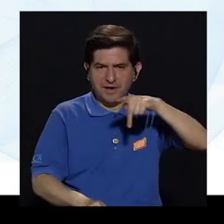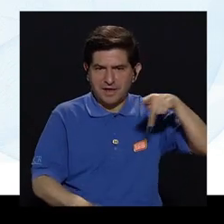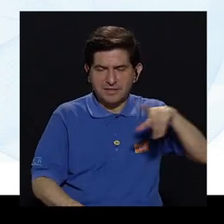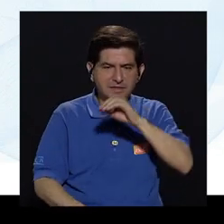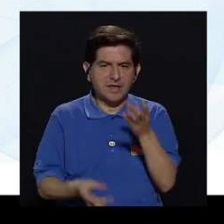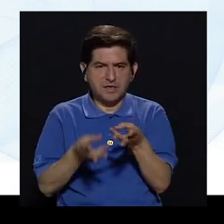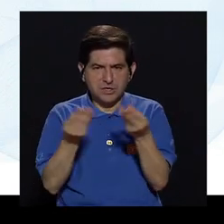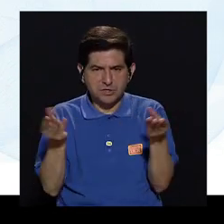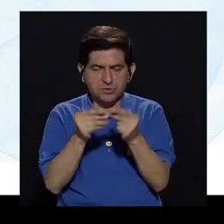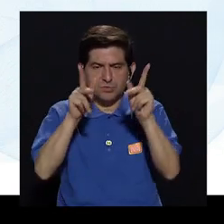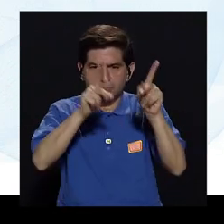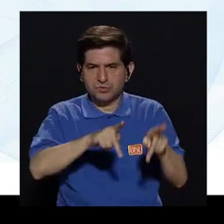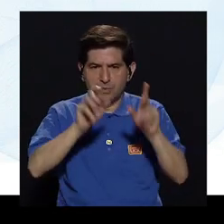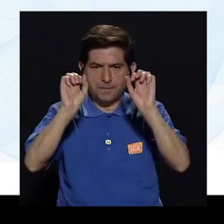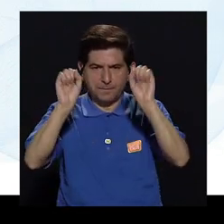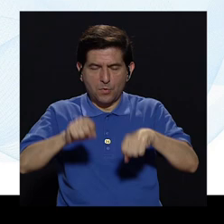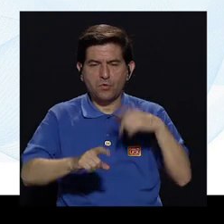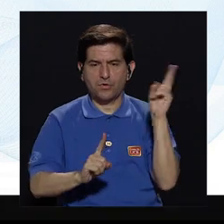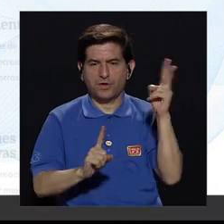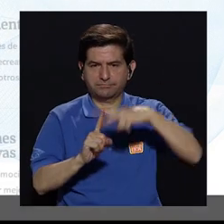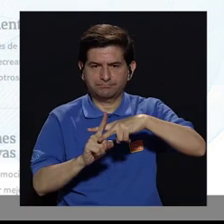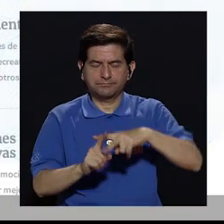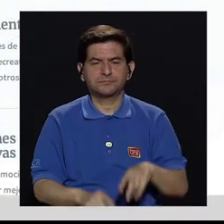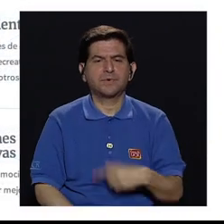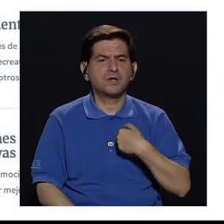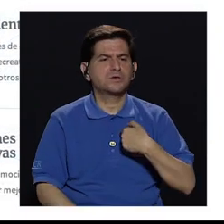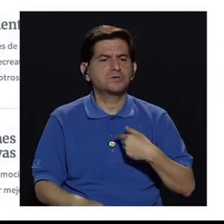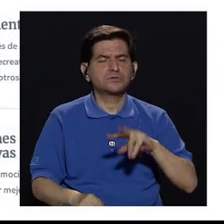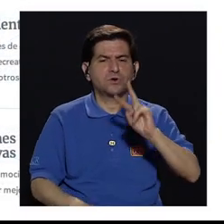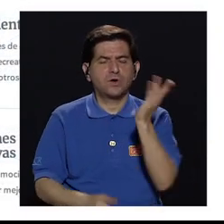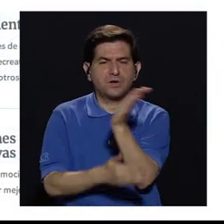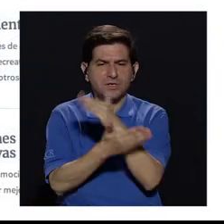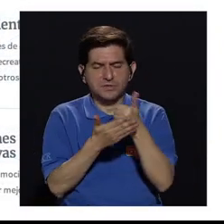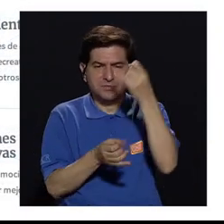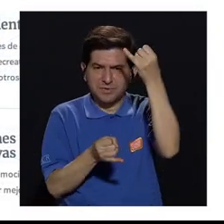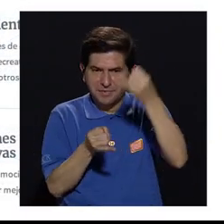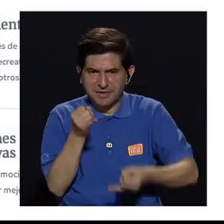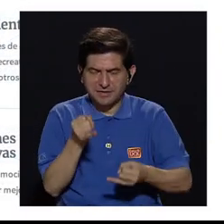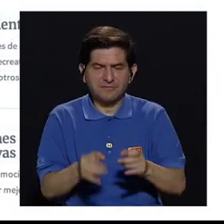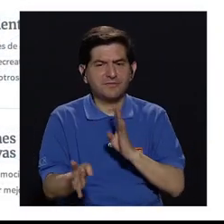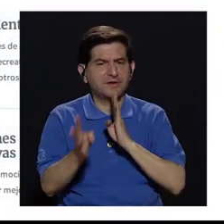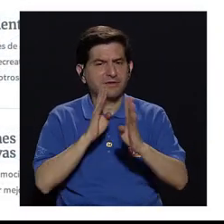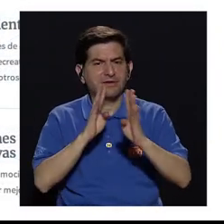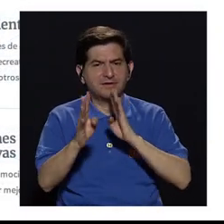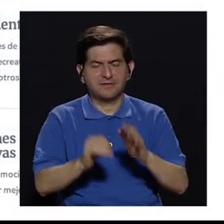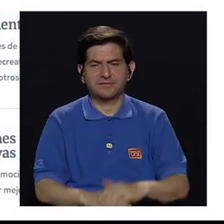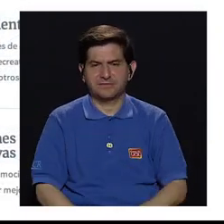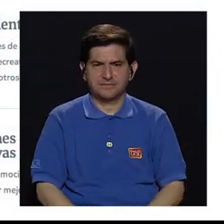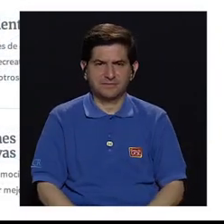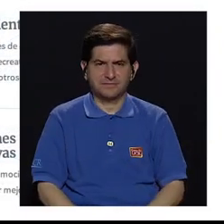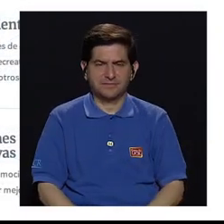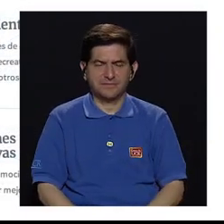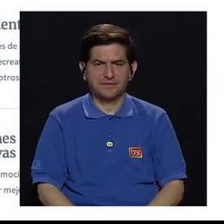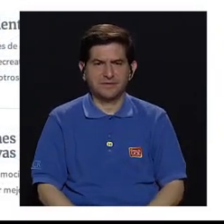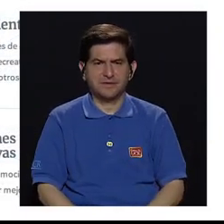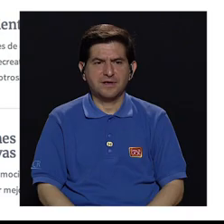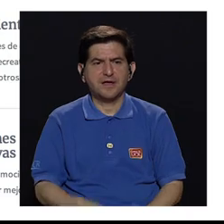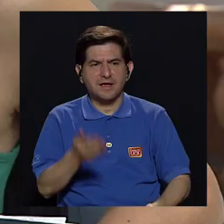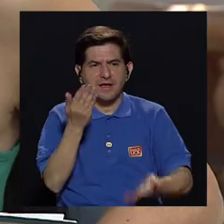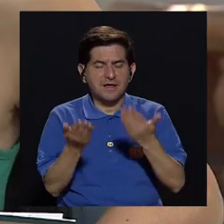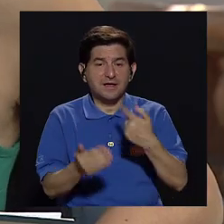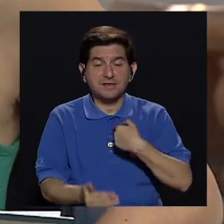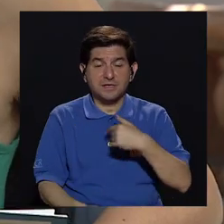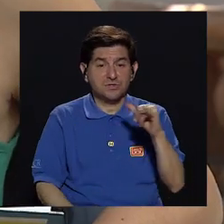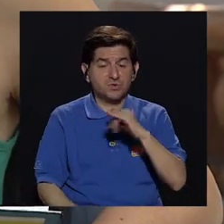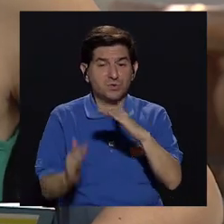aplicaciones y soluciones para el ciudadano. Ajá. Anton, yo te conversaba en el segundo bloque al final sobre, y te lo hago